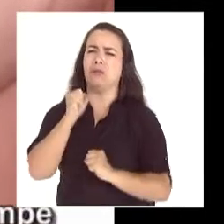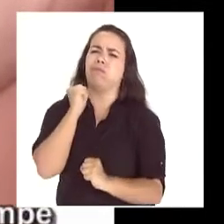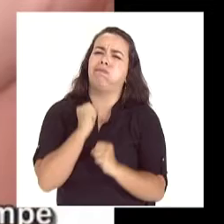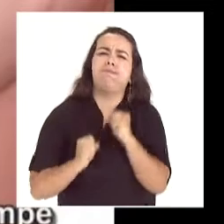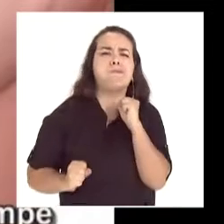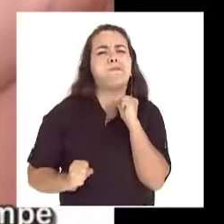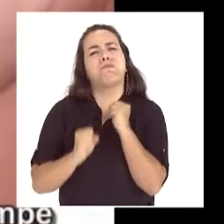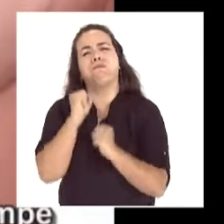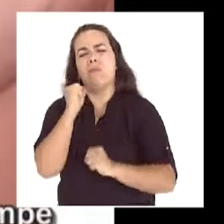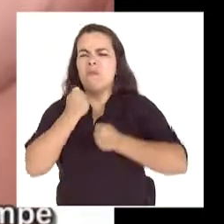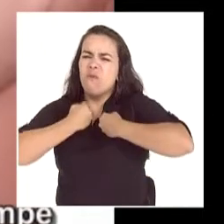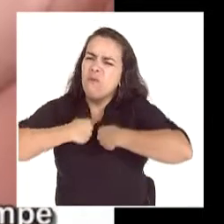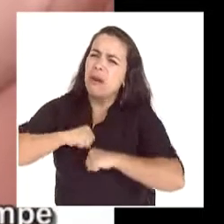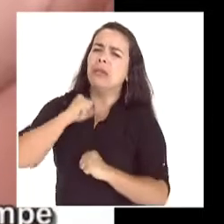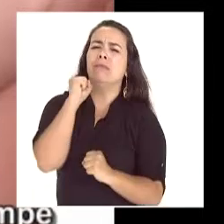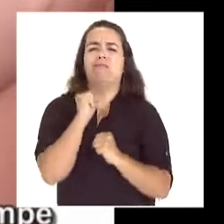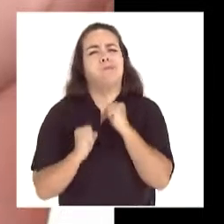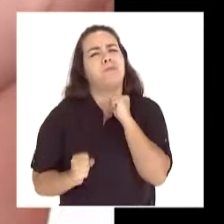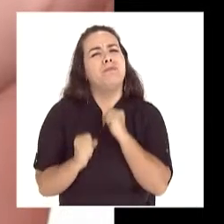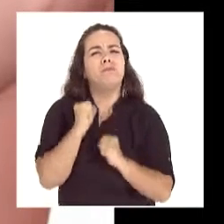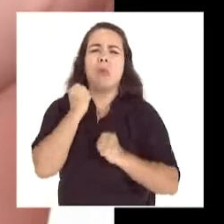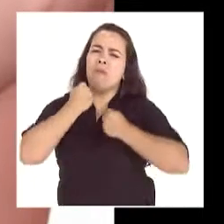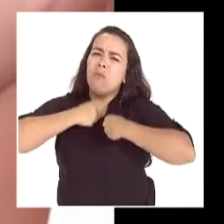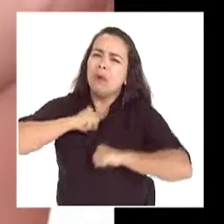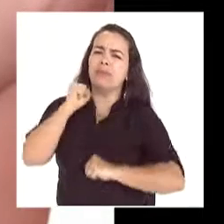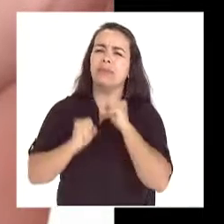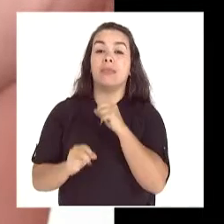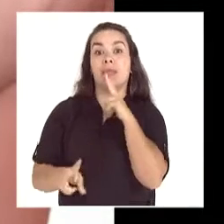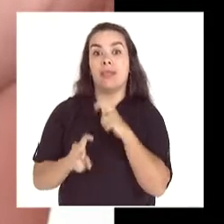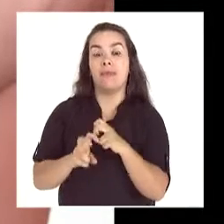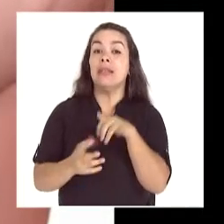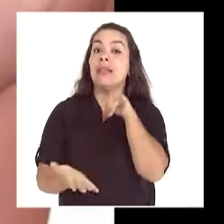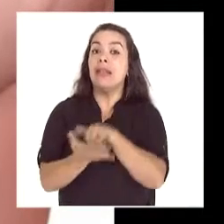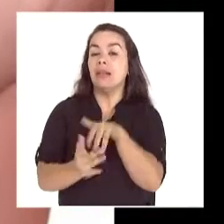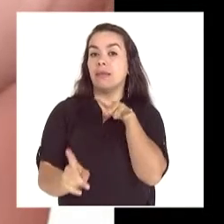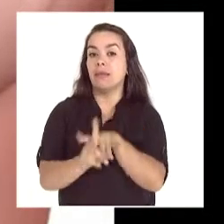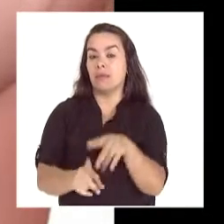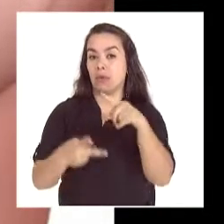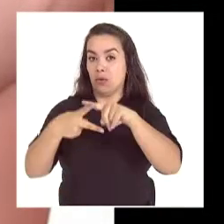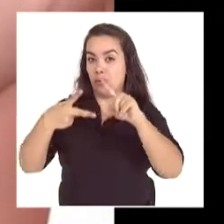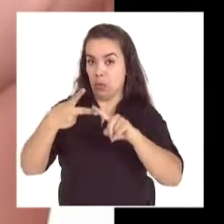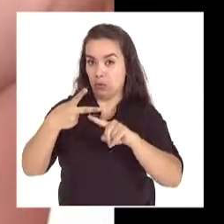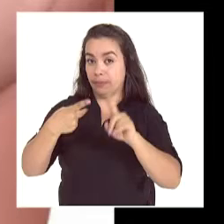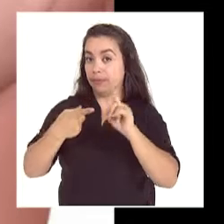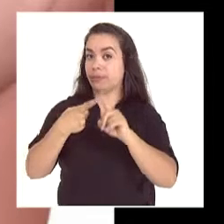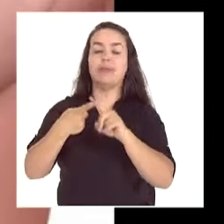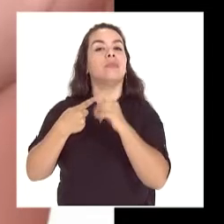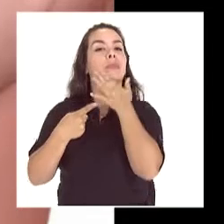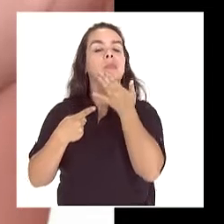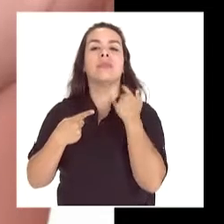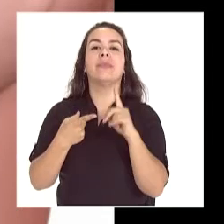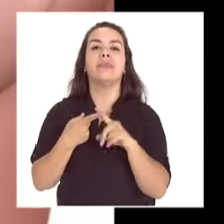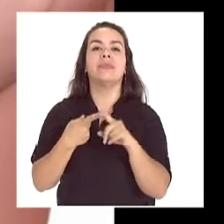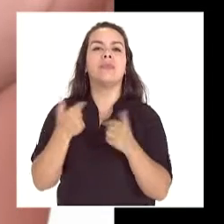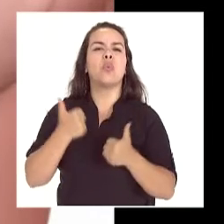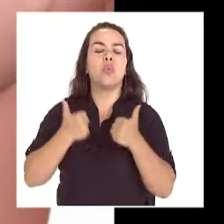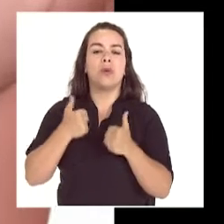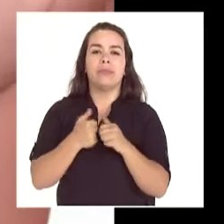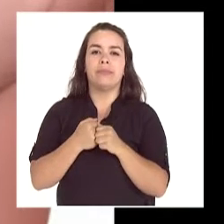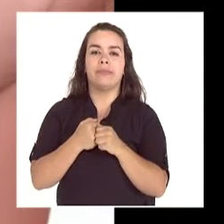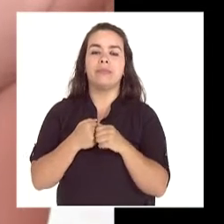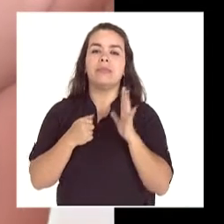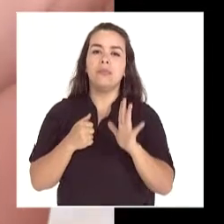de la circulación de todo el cuerpo. Y esta tiene dos componentes: la presión arterial sistólica, que es